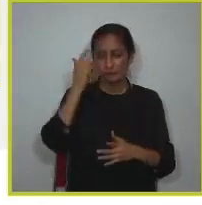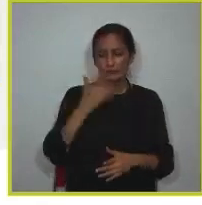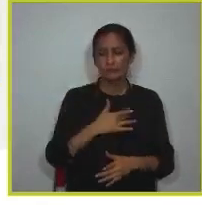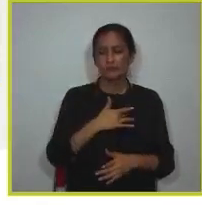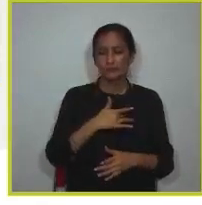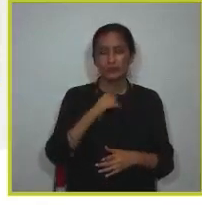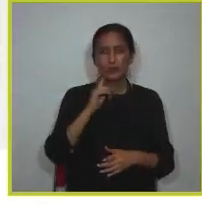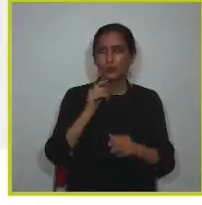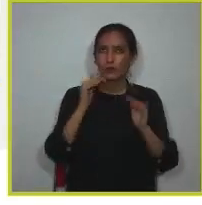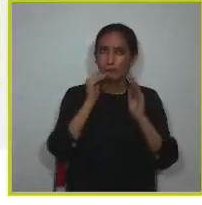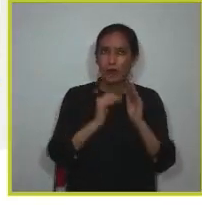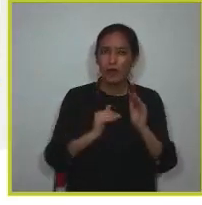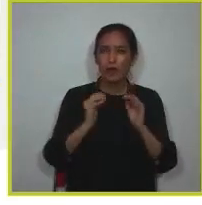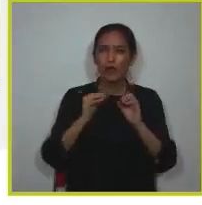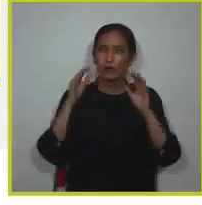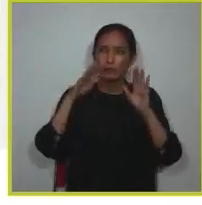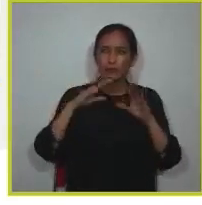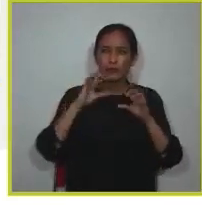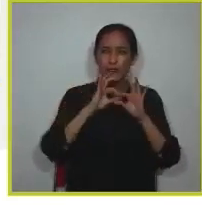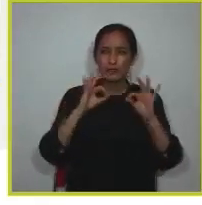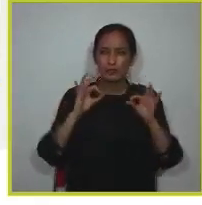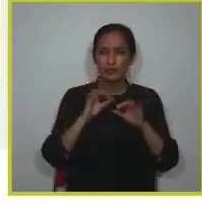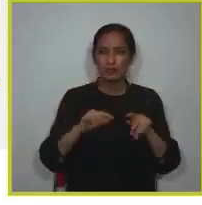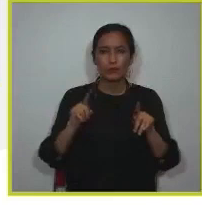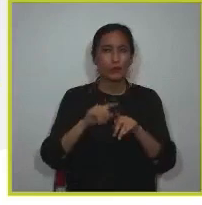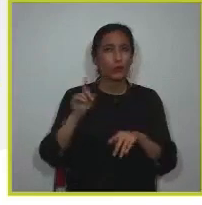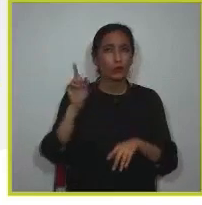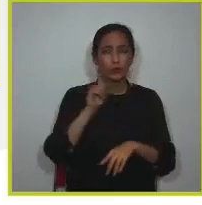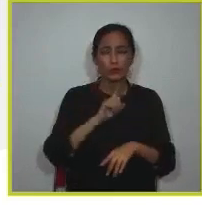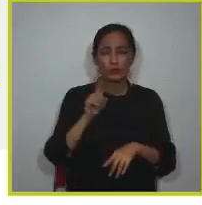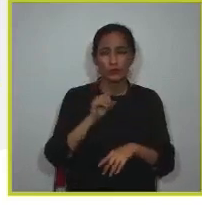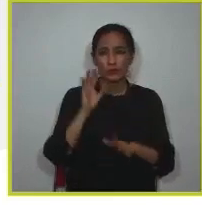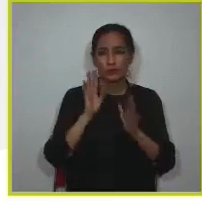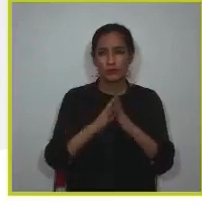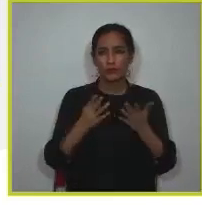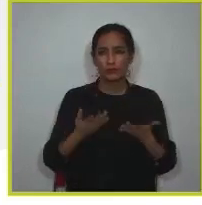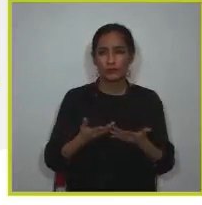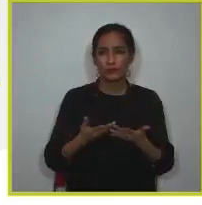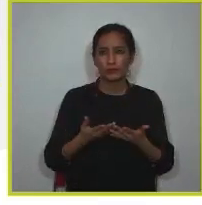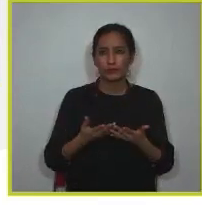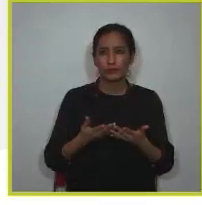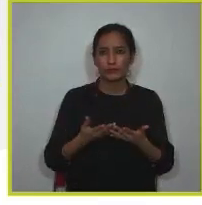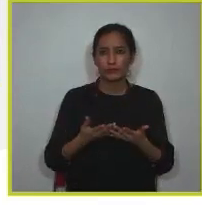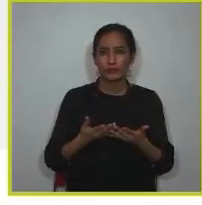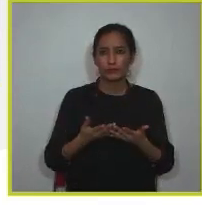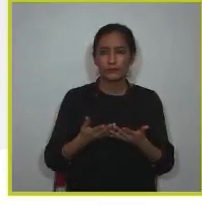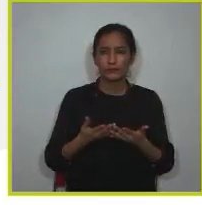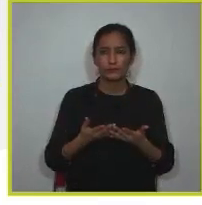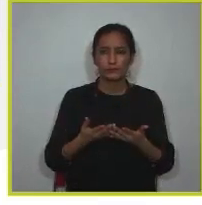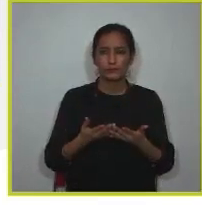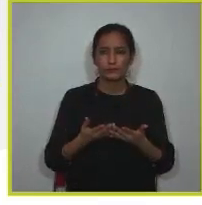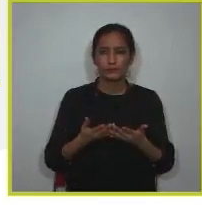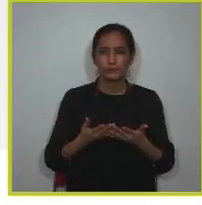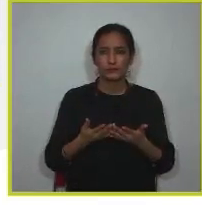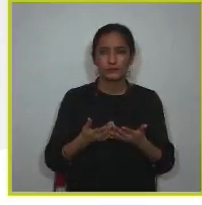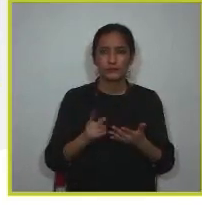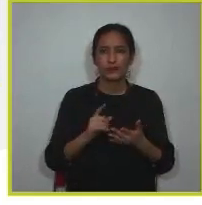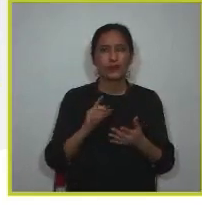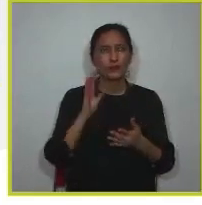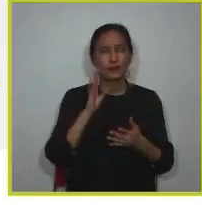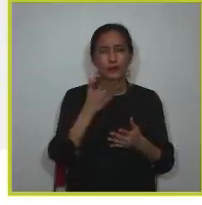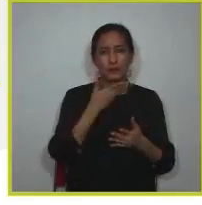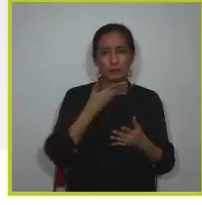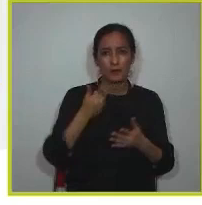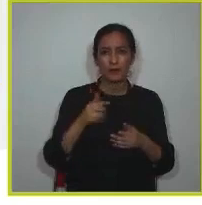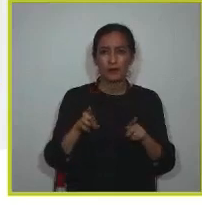que puedan contribuir a a no contemplar un una mejora en la calidad